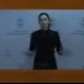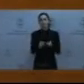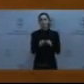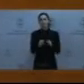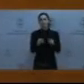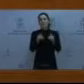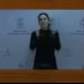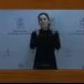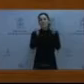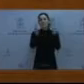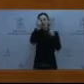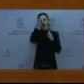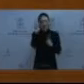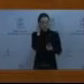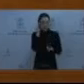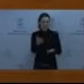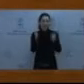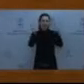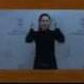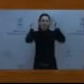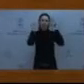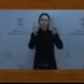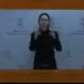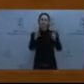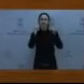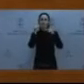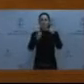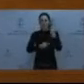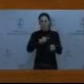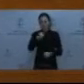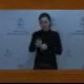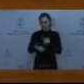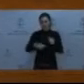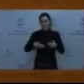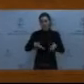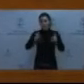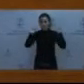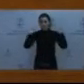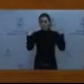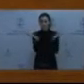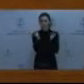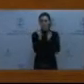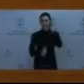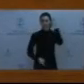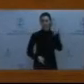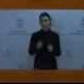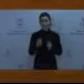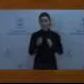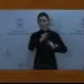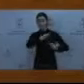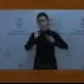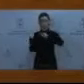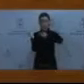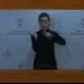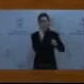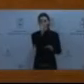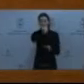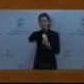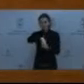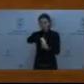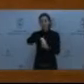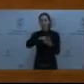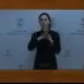alumnos, ni los profesores, ni las familias, ni los equipos directivos, ni la comunidad educativa, ni sus legítimos representantes en la